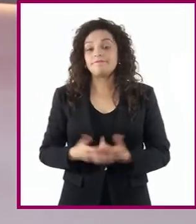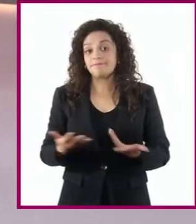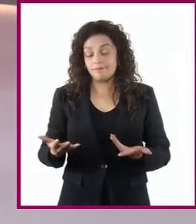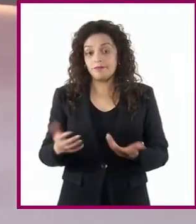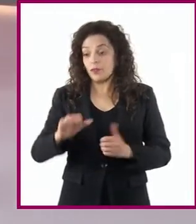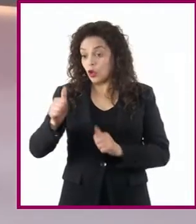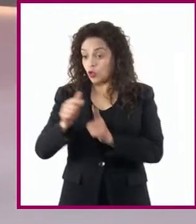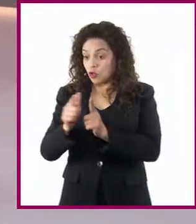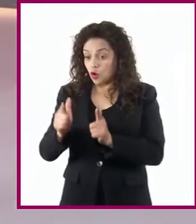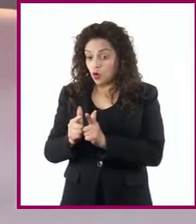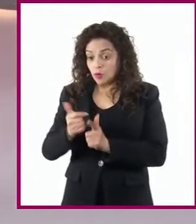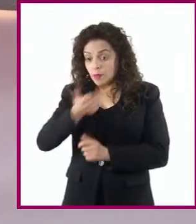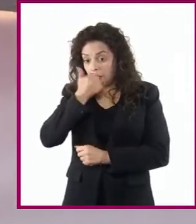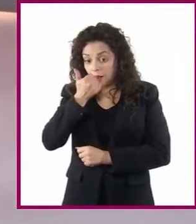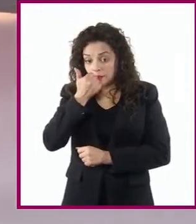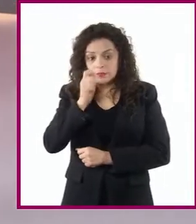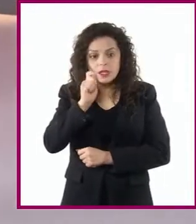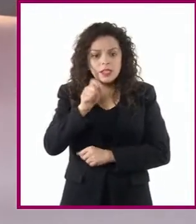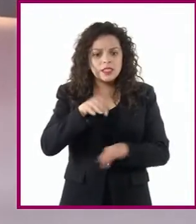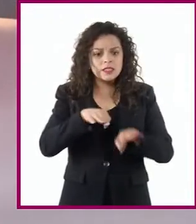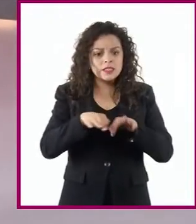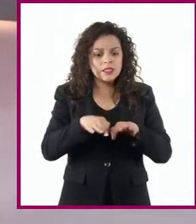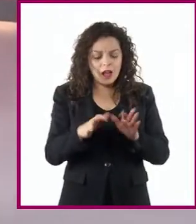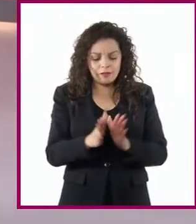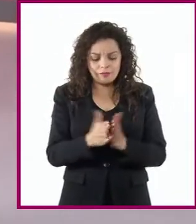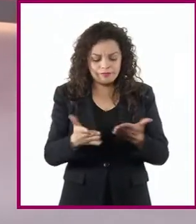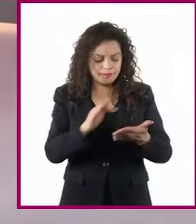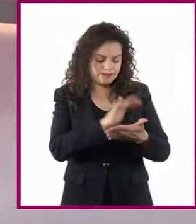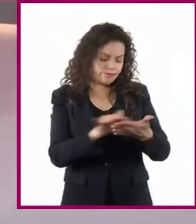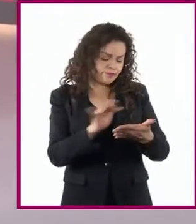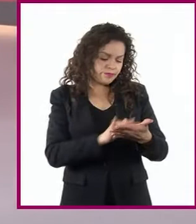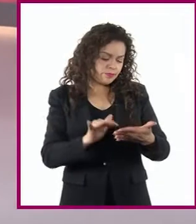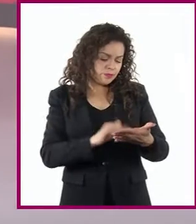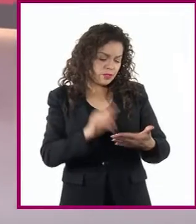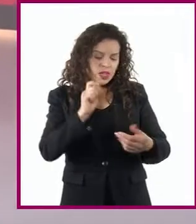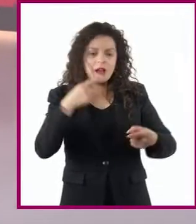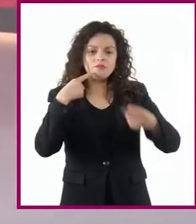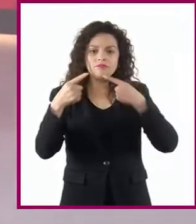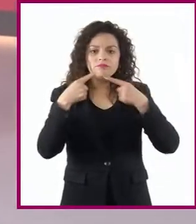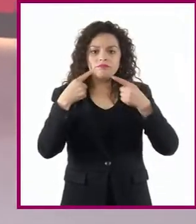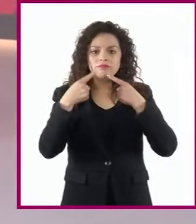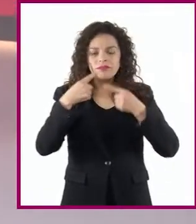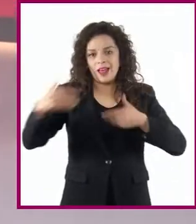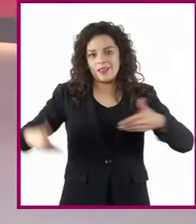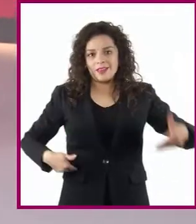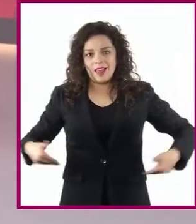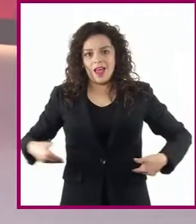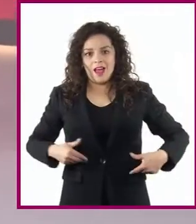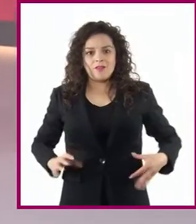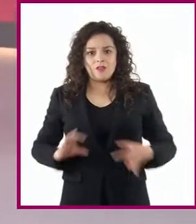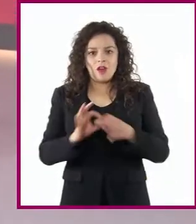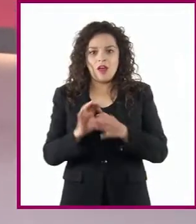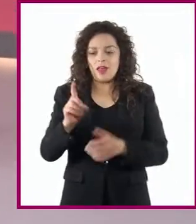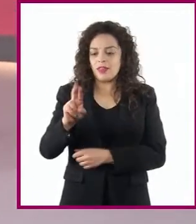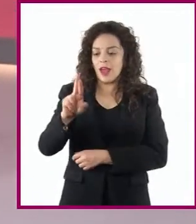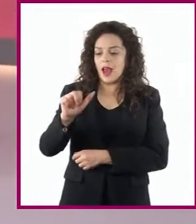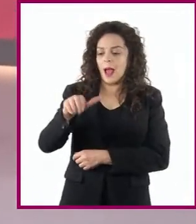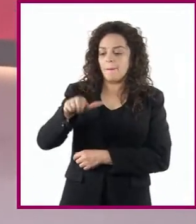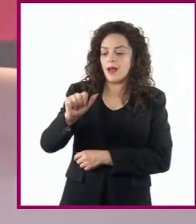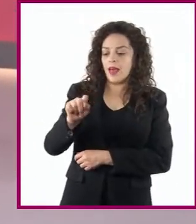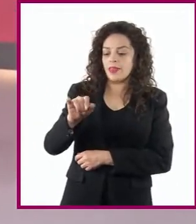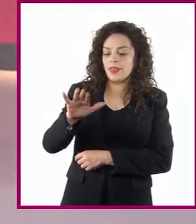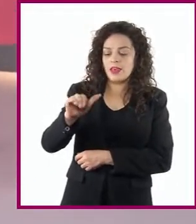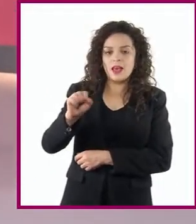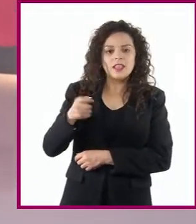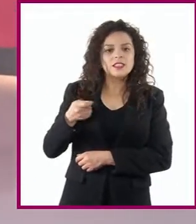estudiantes estamos trabajando los textos que contienen los diálogos de las obras dramáticas, eso que conocemos también con el